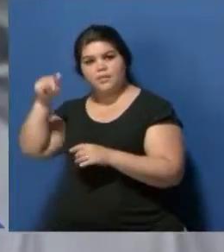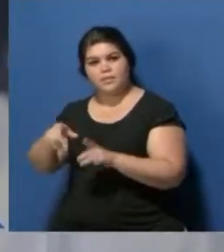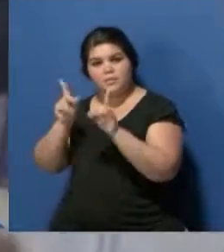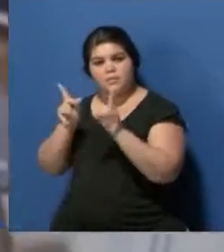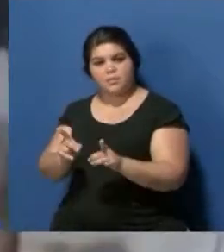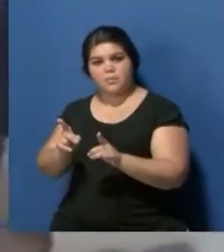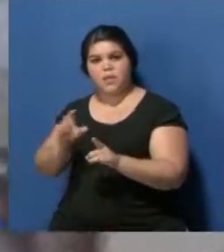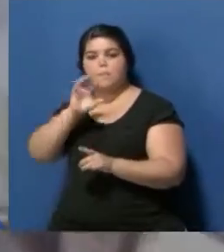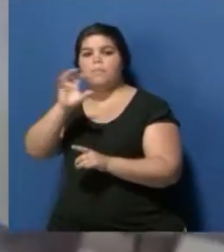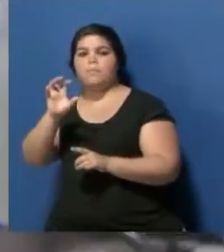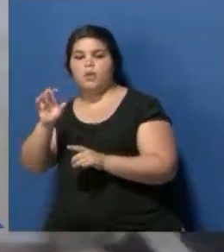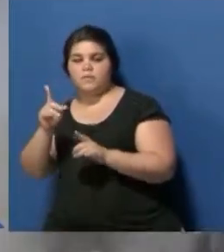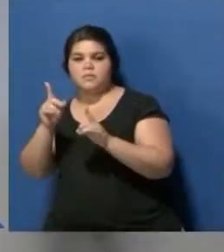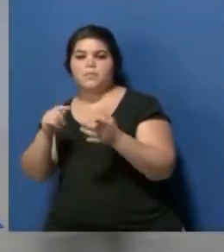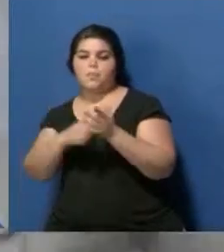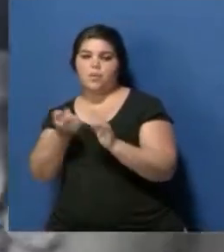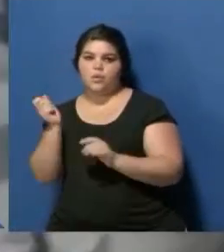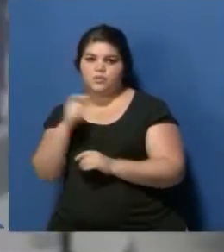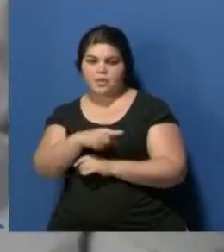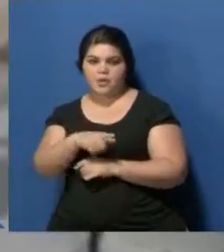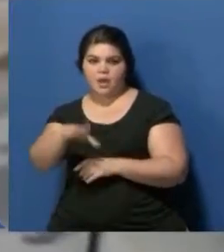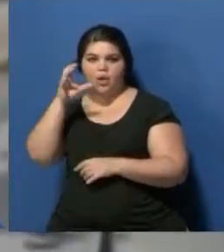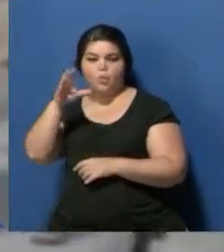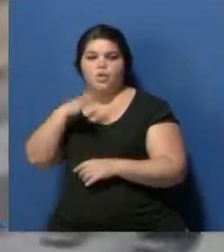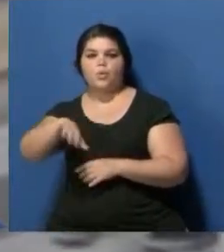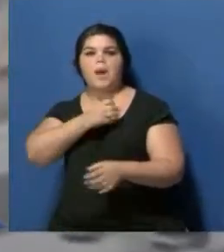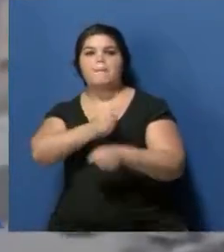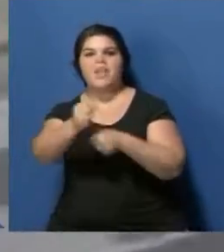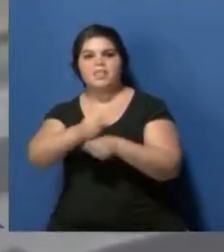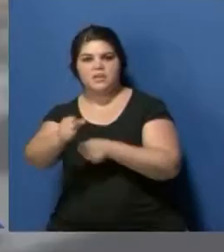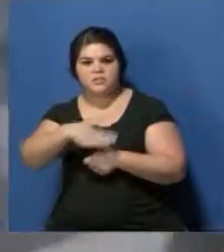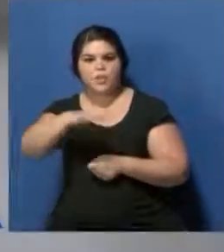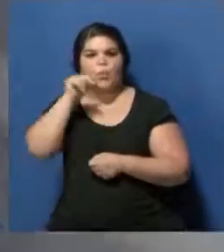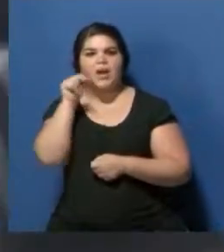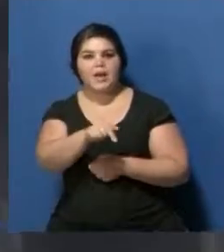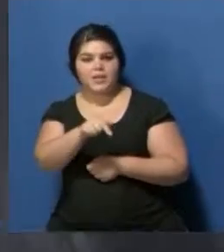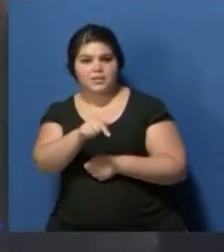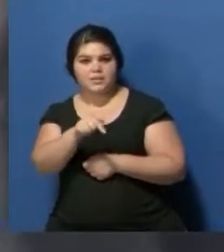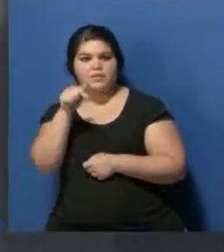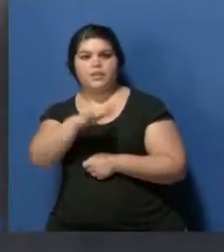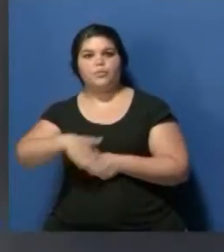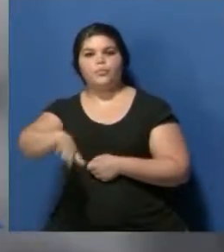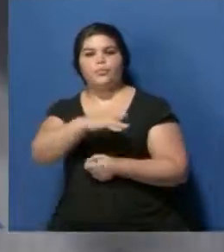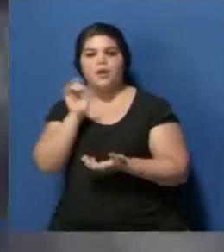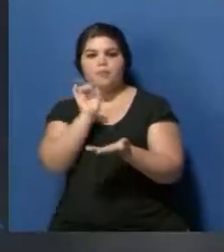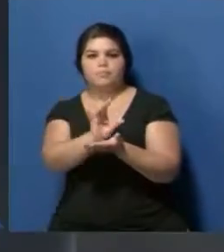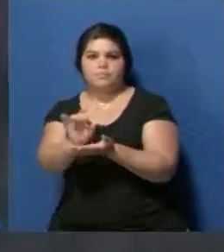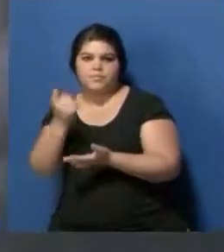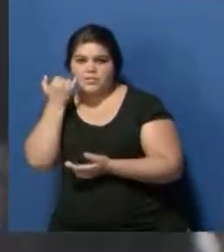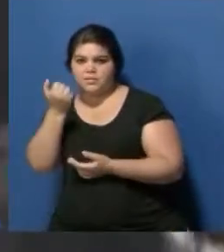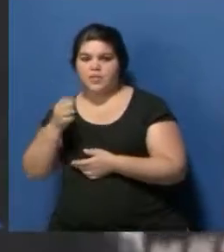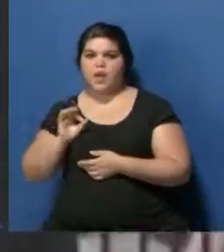provincia y en la ciudad de Buenos Aires. Hay que recordar que en La Matanza fue uno de los grandes centros del movimiento de desocupados ya desde el